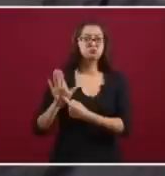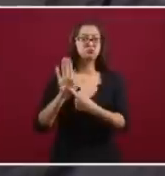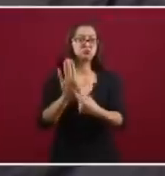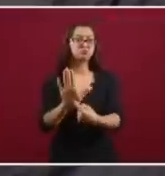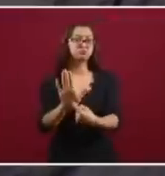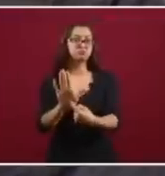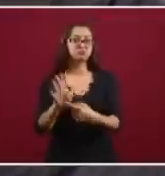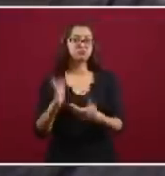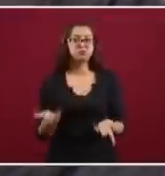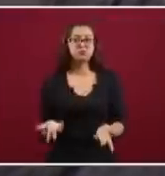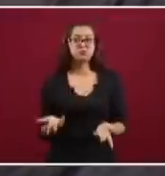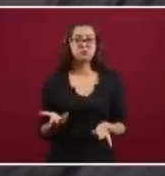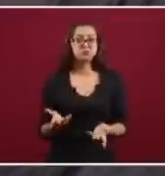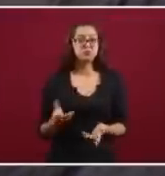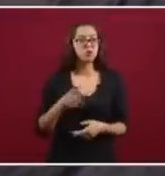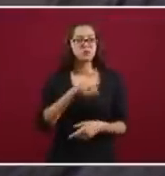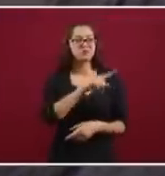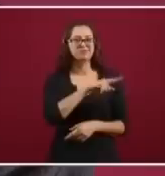que pasó de noche.